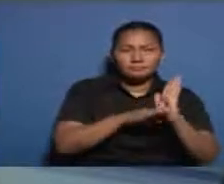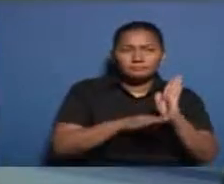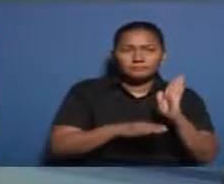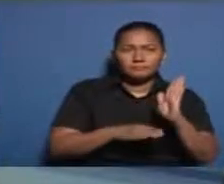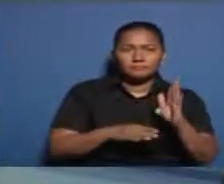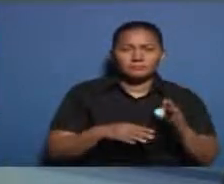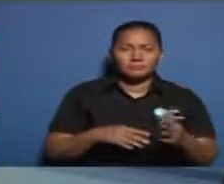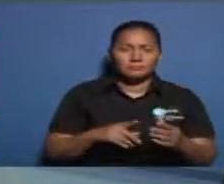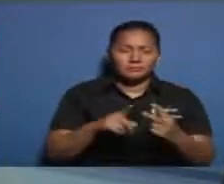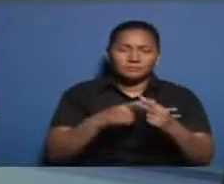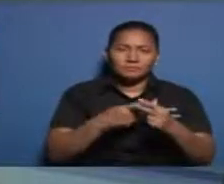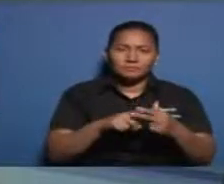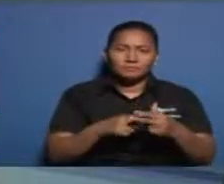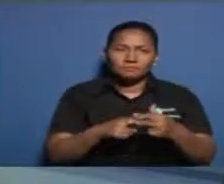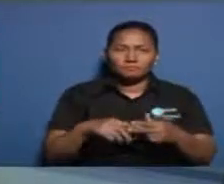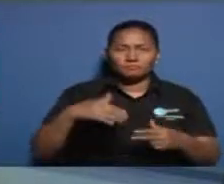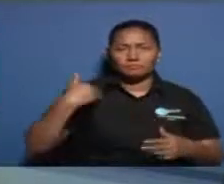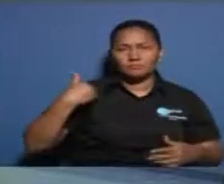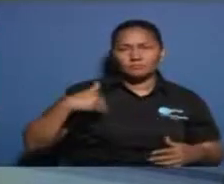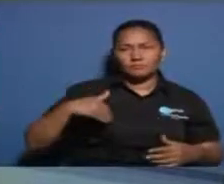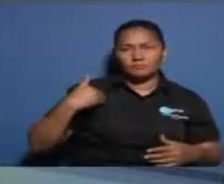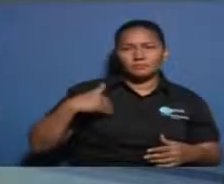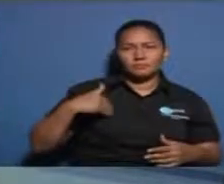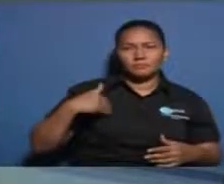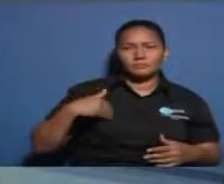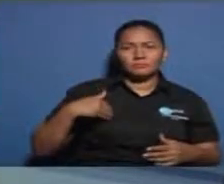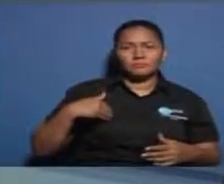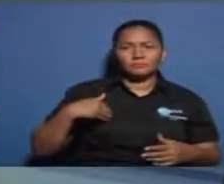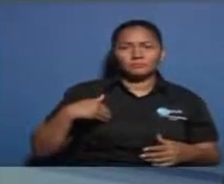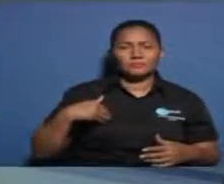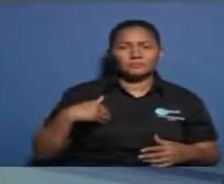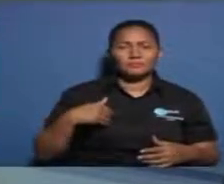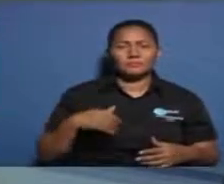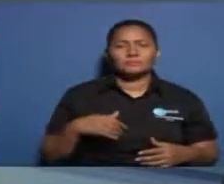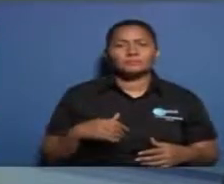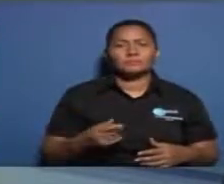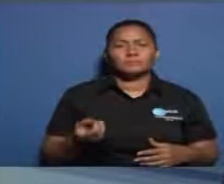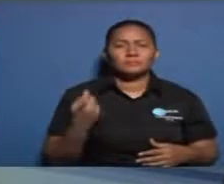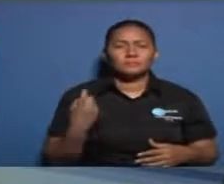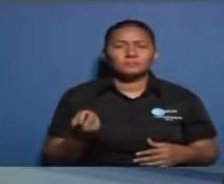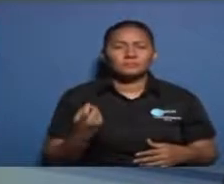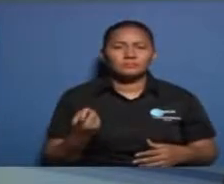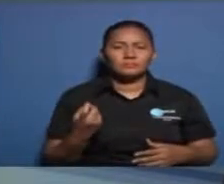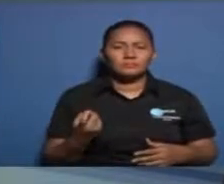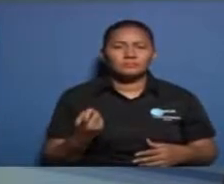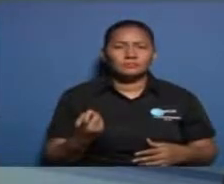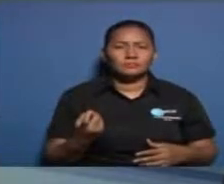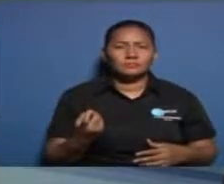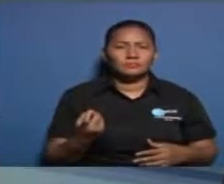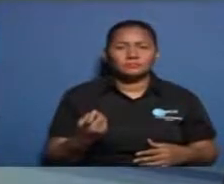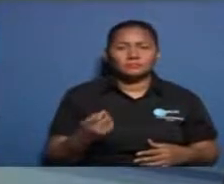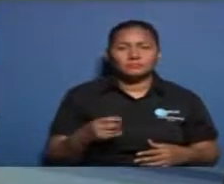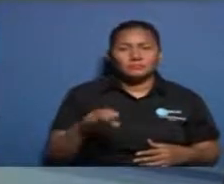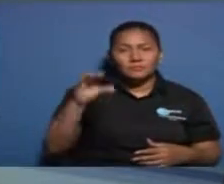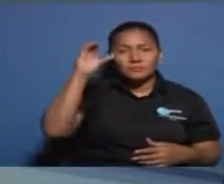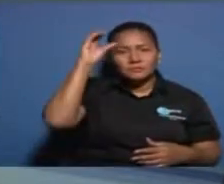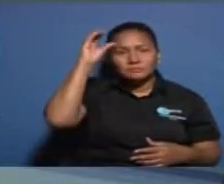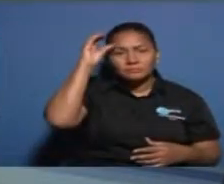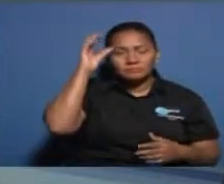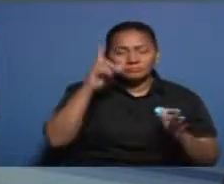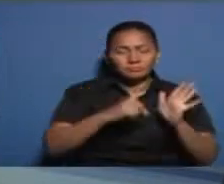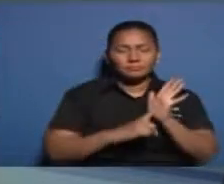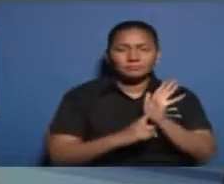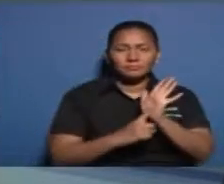los hombres tuvieron la necesidad de conocer y de mostrar ante la sociedad